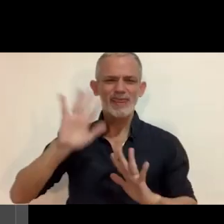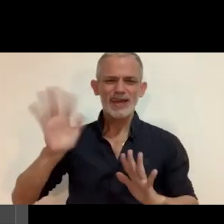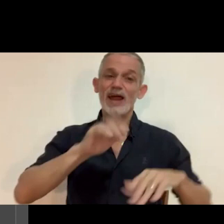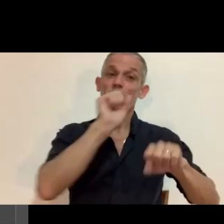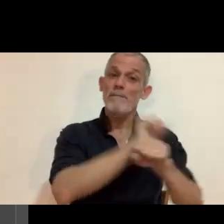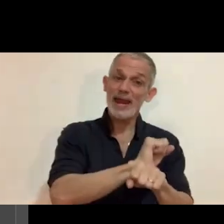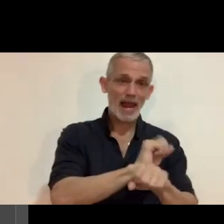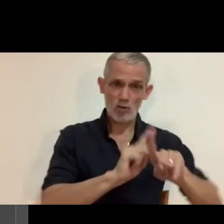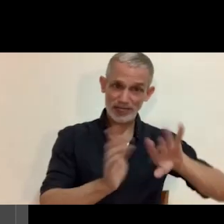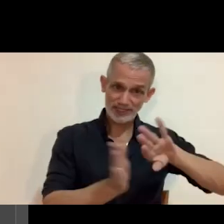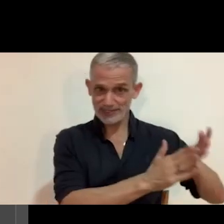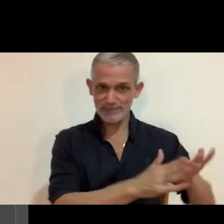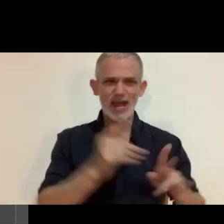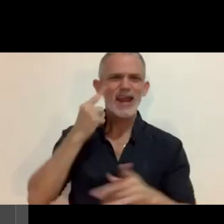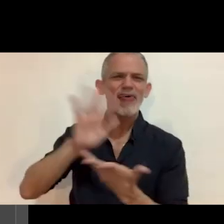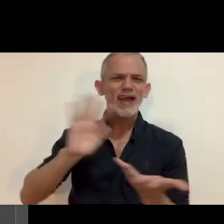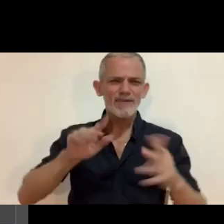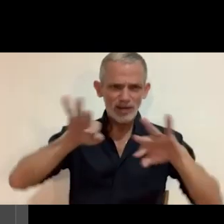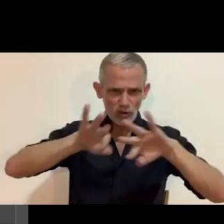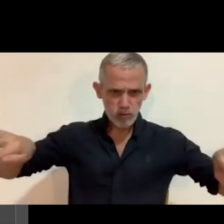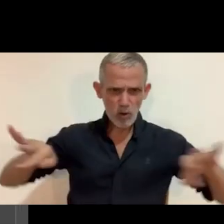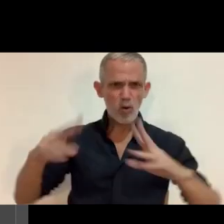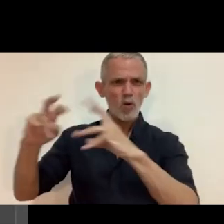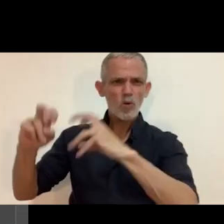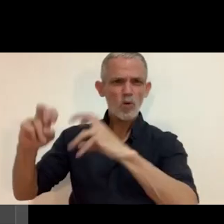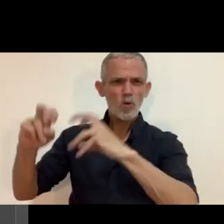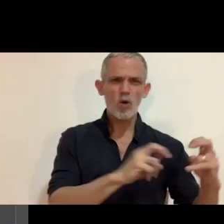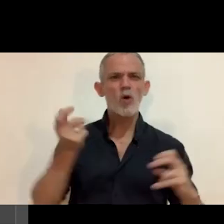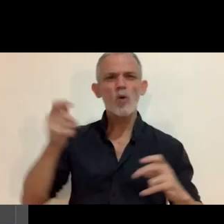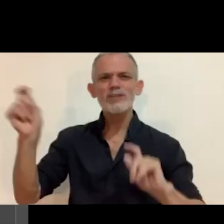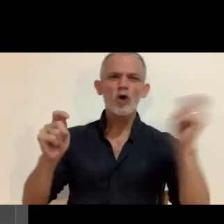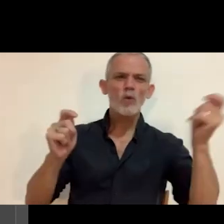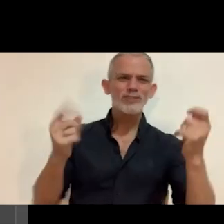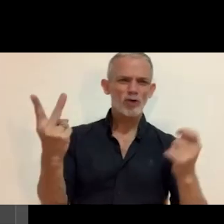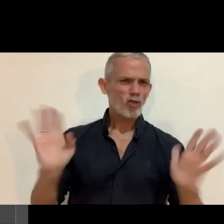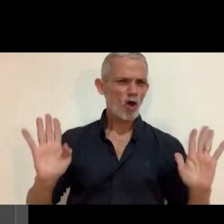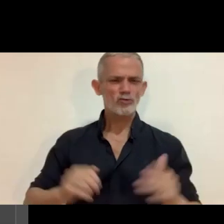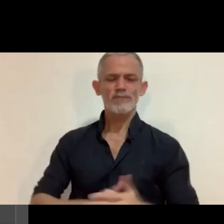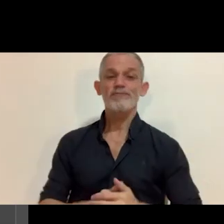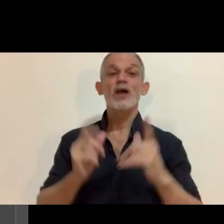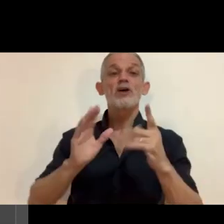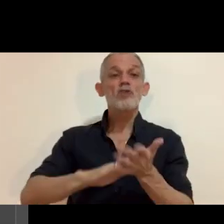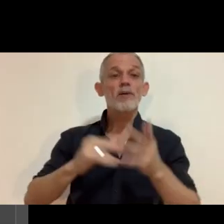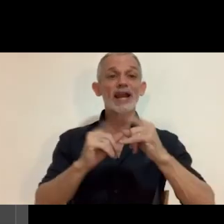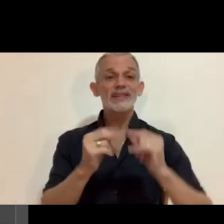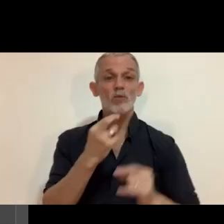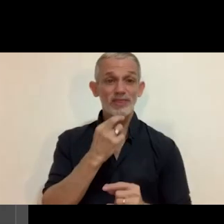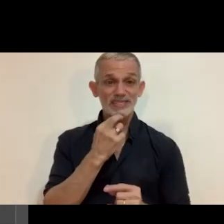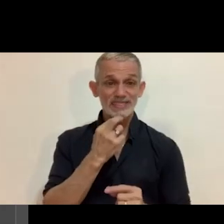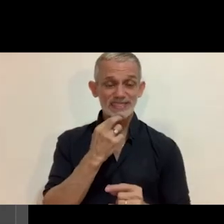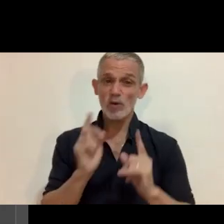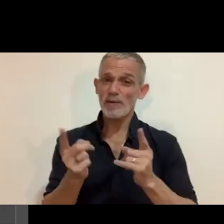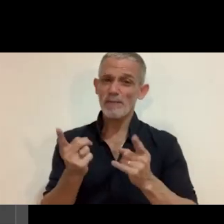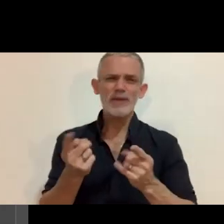dicho no tiene nada que ver, son dos procesos separados, ¿no? Otra vez sobre el artículo 19, concluyó